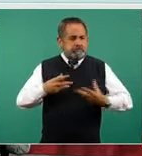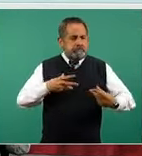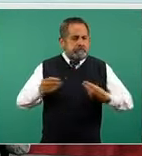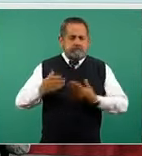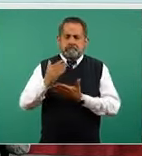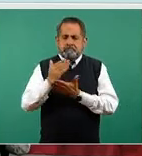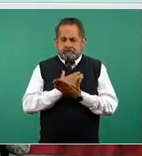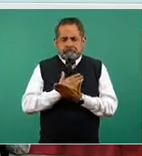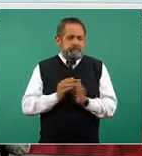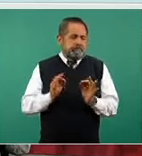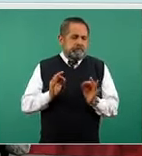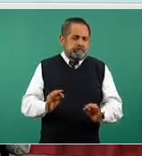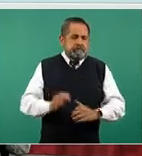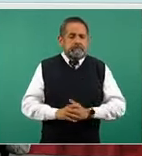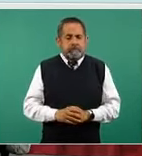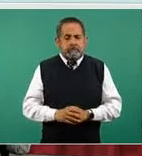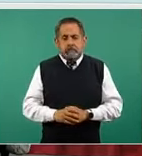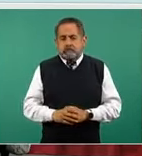de enfermedad.